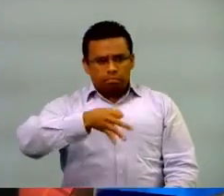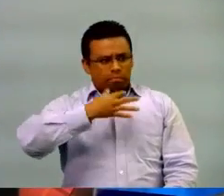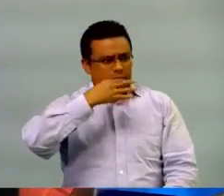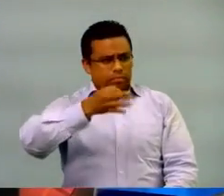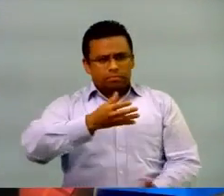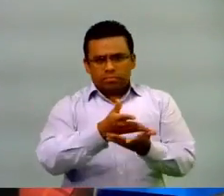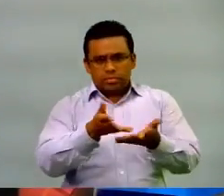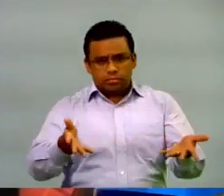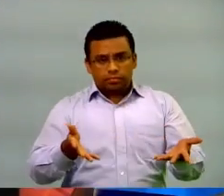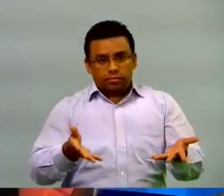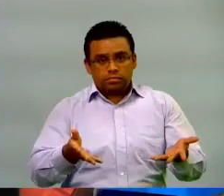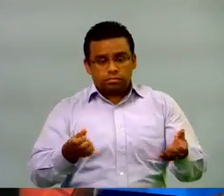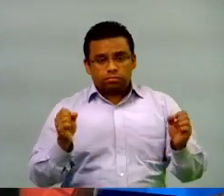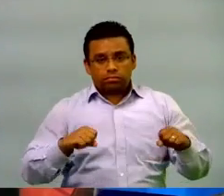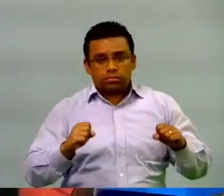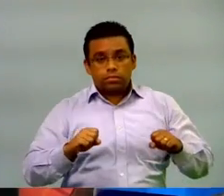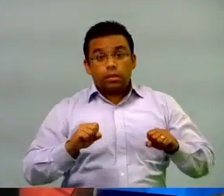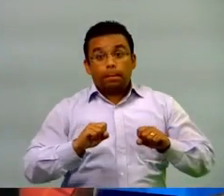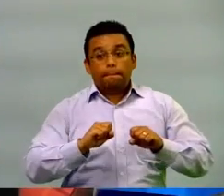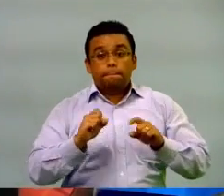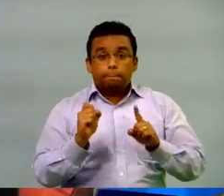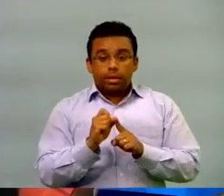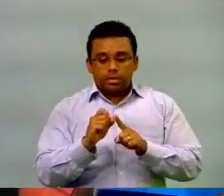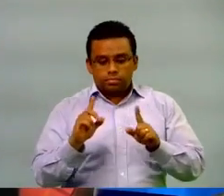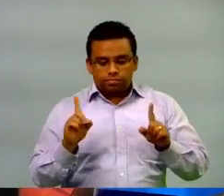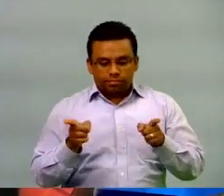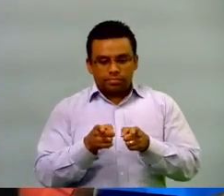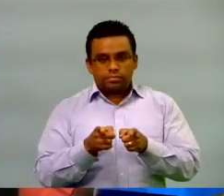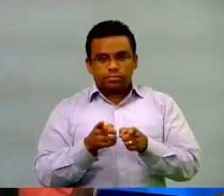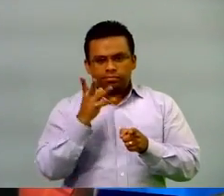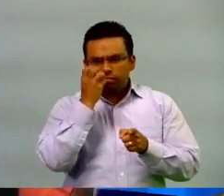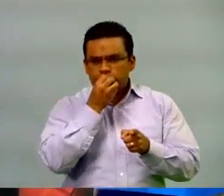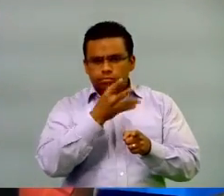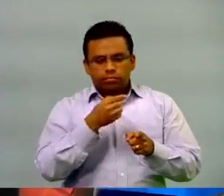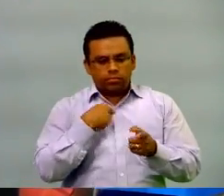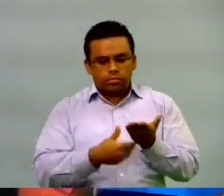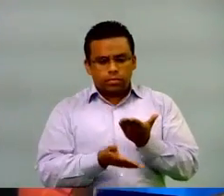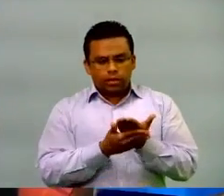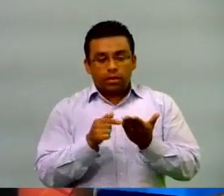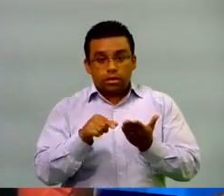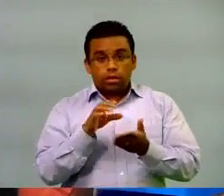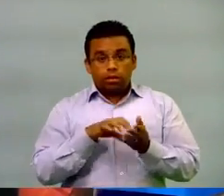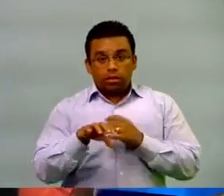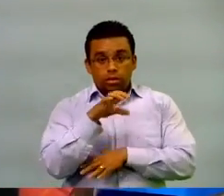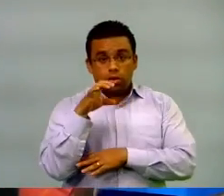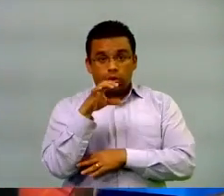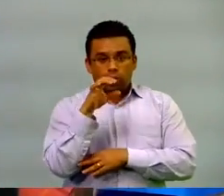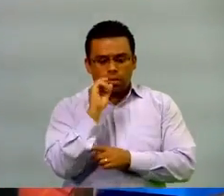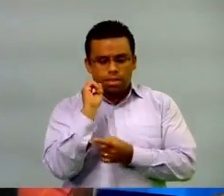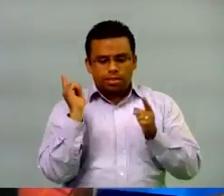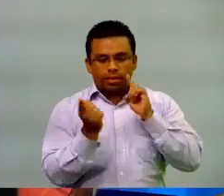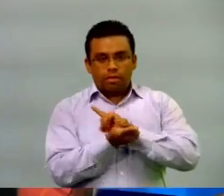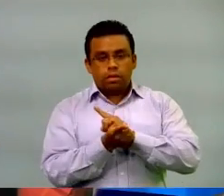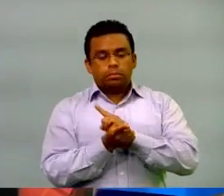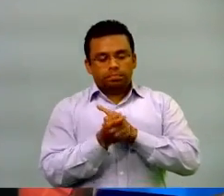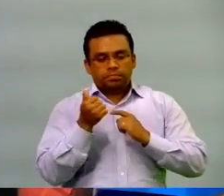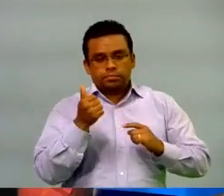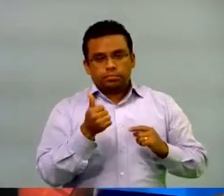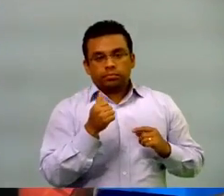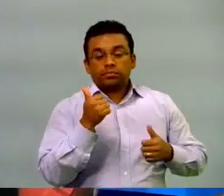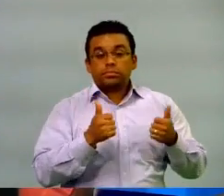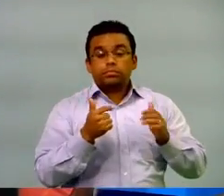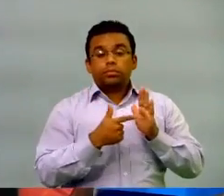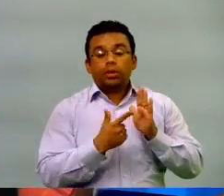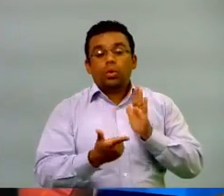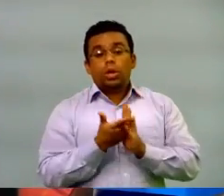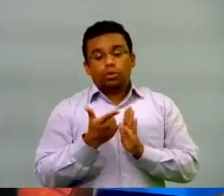resumen, una recopilación de las historias más bonitas que están transformando nuestro país, lo es el libro. Es un libro que